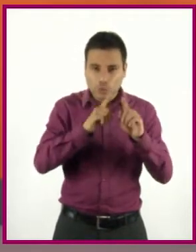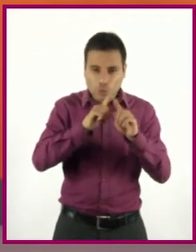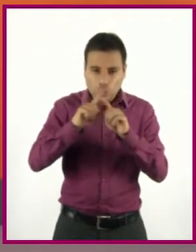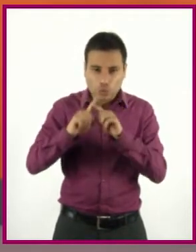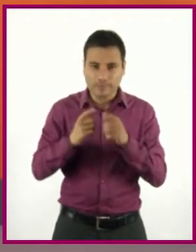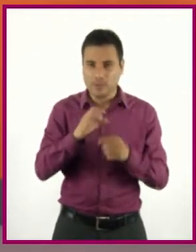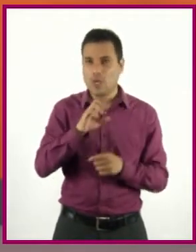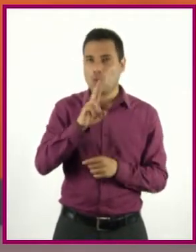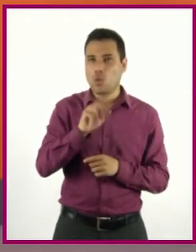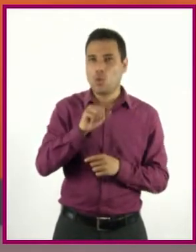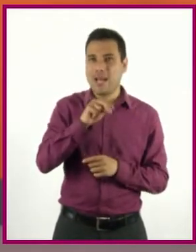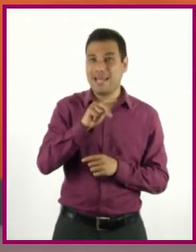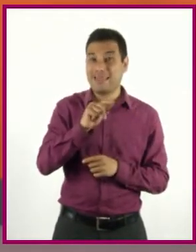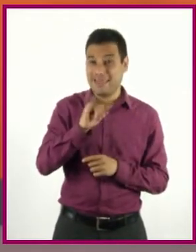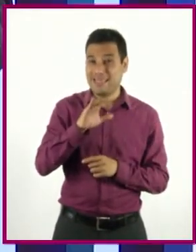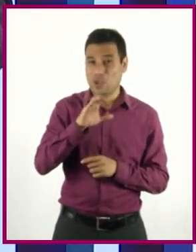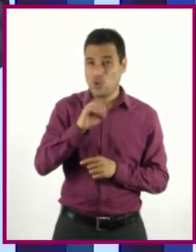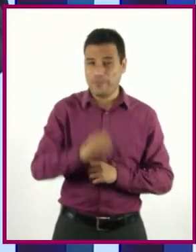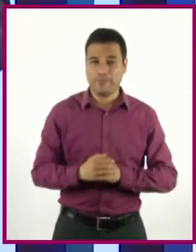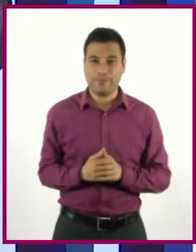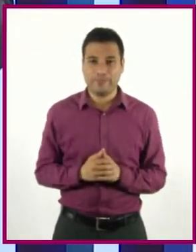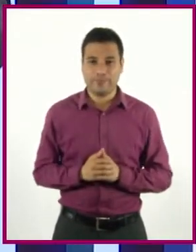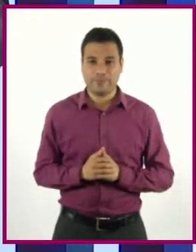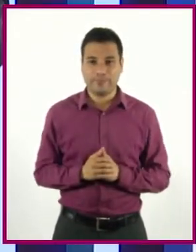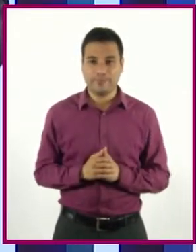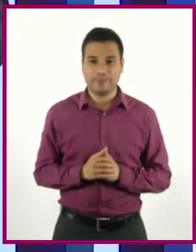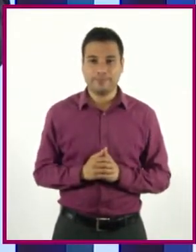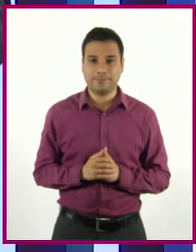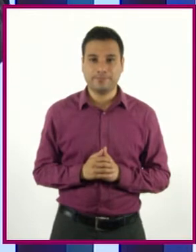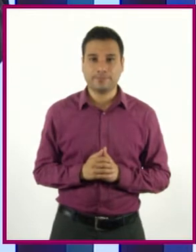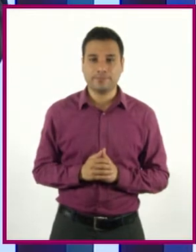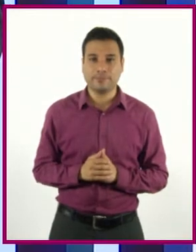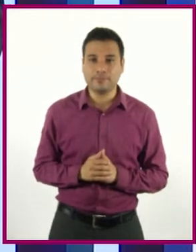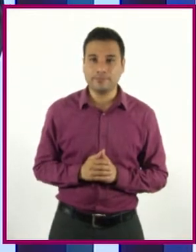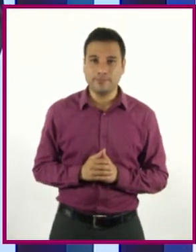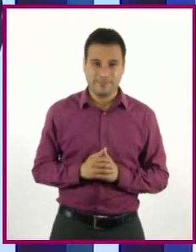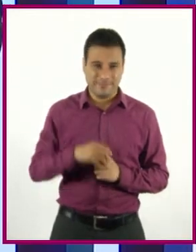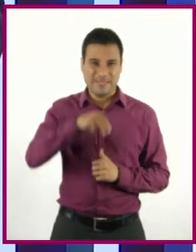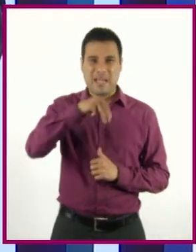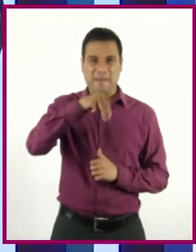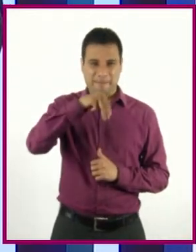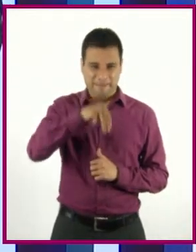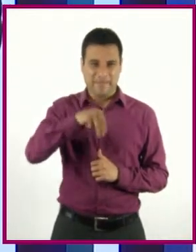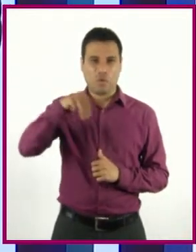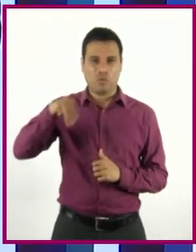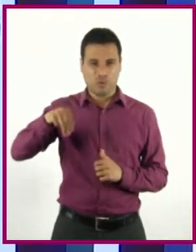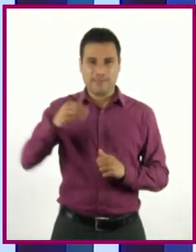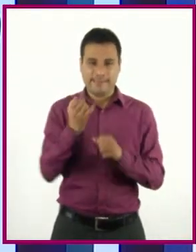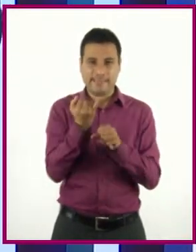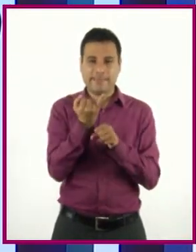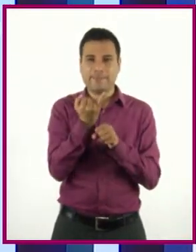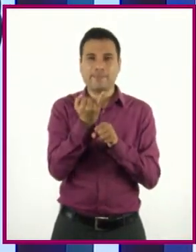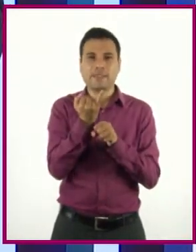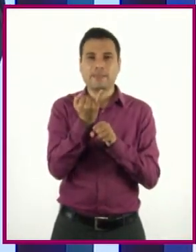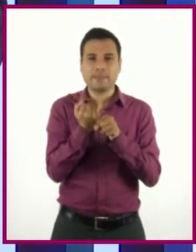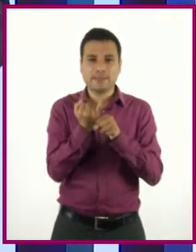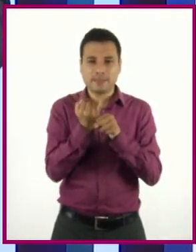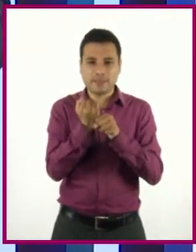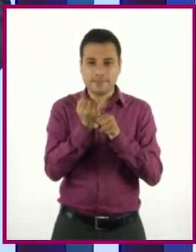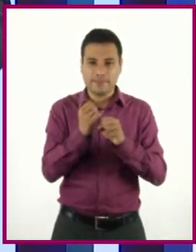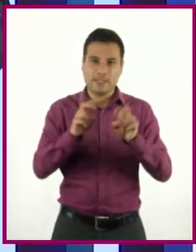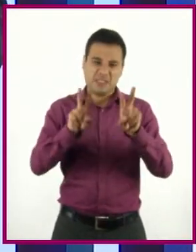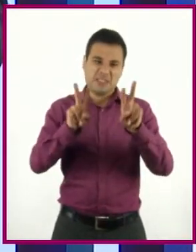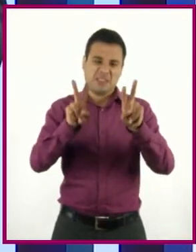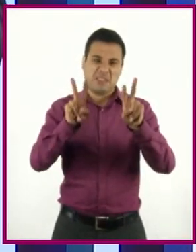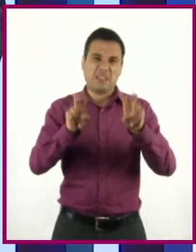decir, a nivel subatómico. Aunque el doctor Moshinsky dedicó su investigación científica a varias áreas